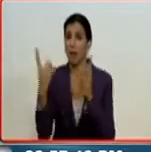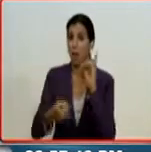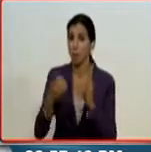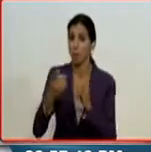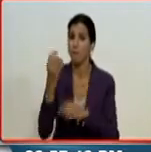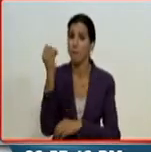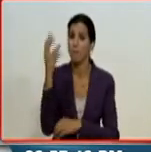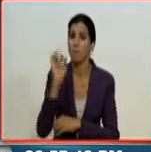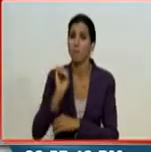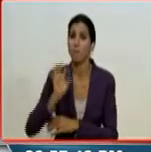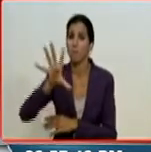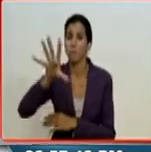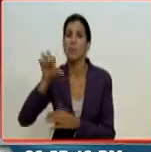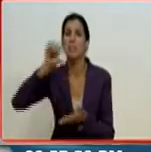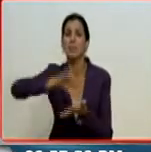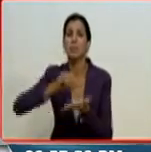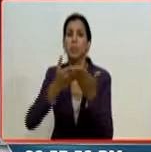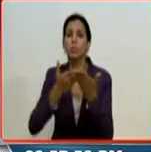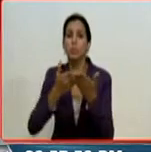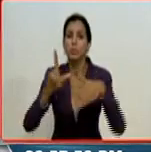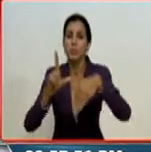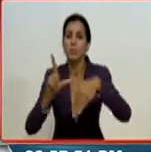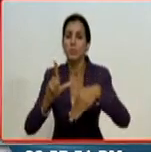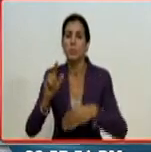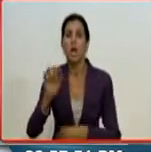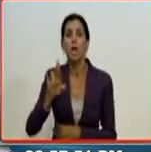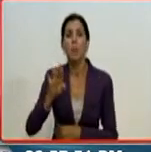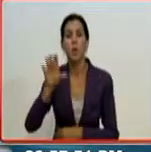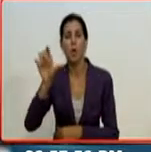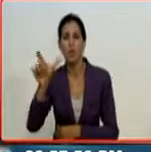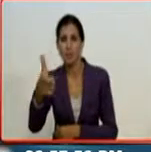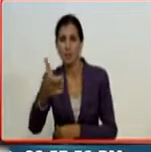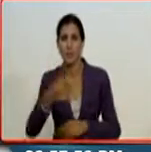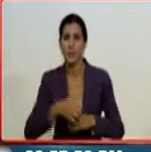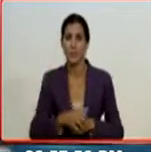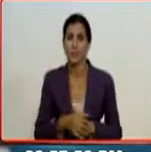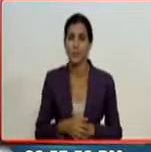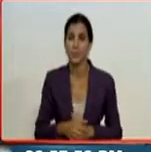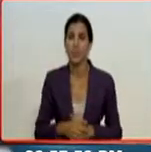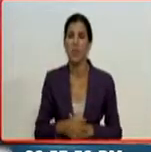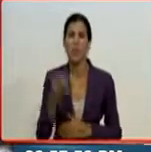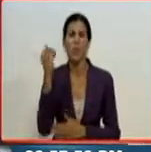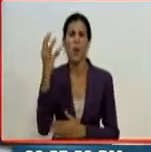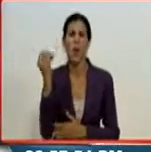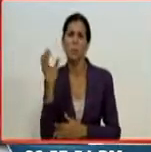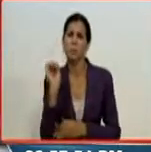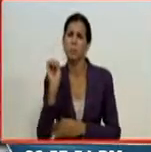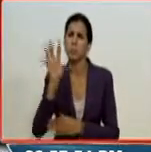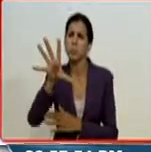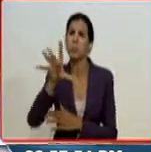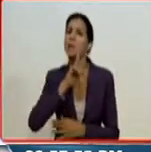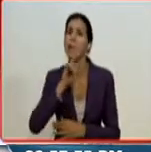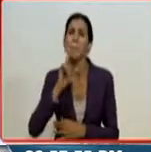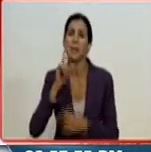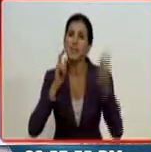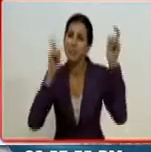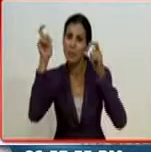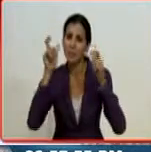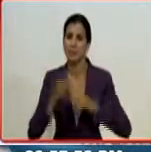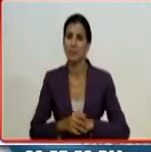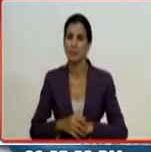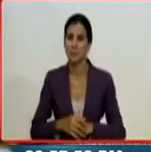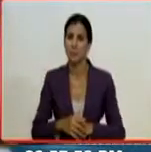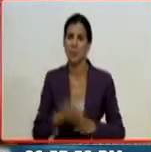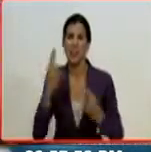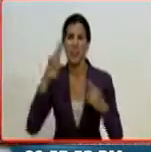en el Centro de Estudios Latinoamericanos Rómulo Gallegos. El foro lleva por nombre Hugo Chávez, el subversivo